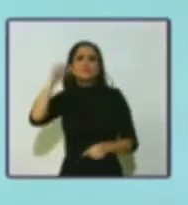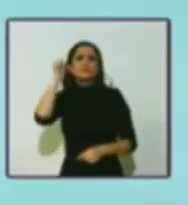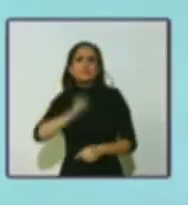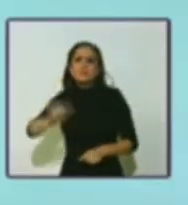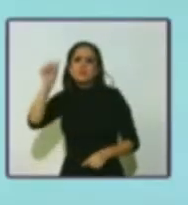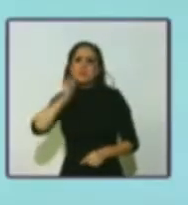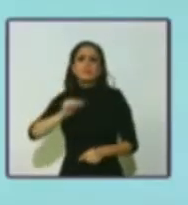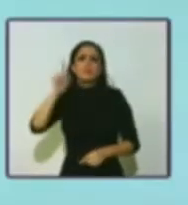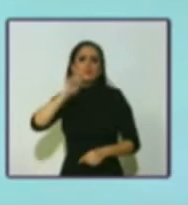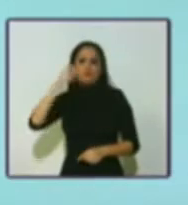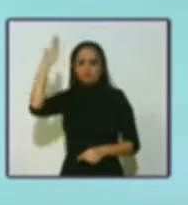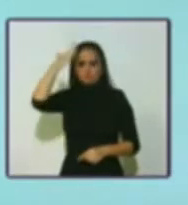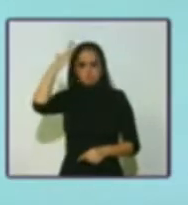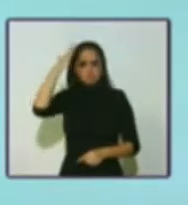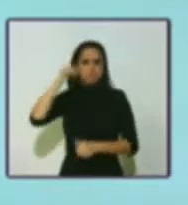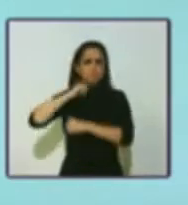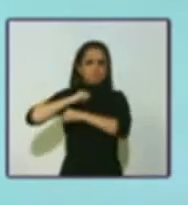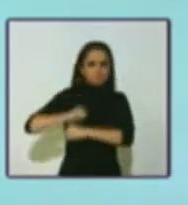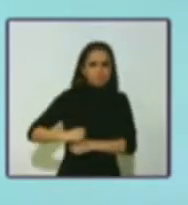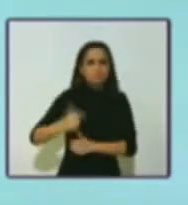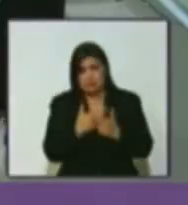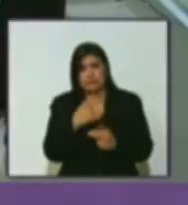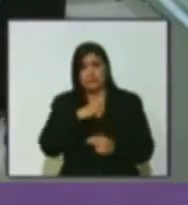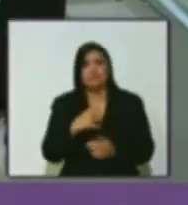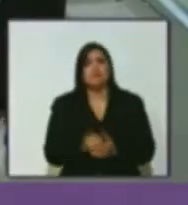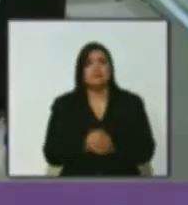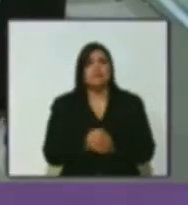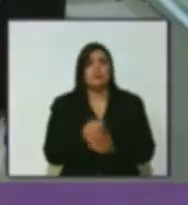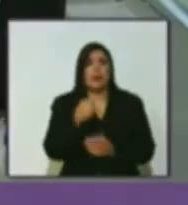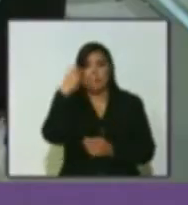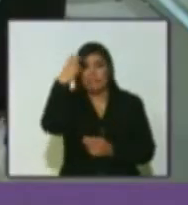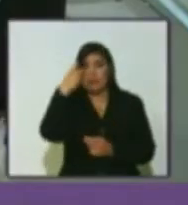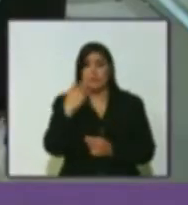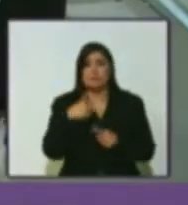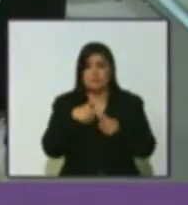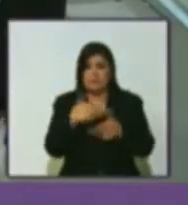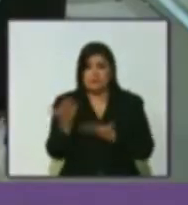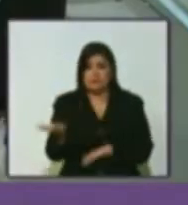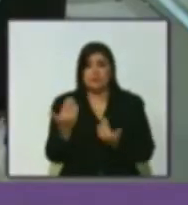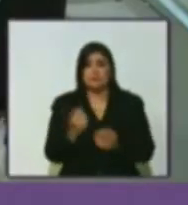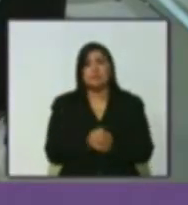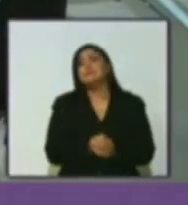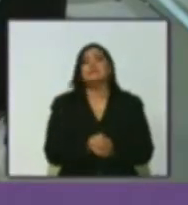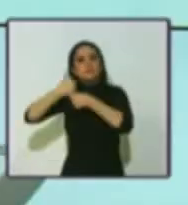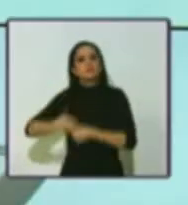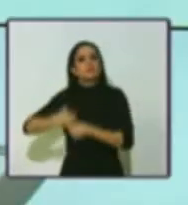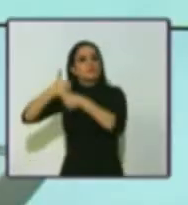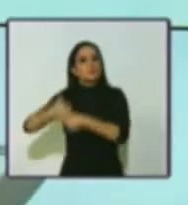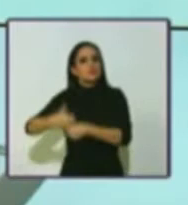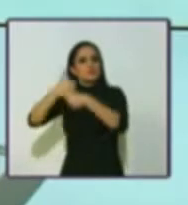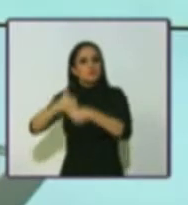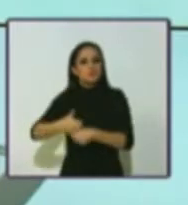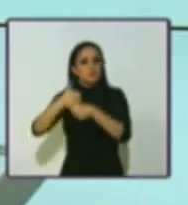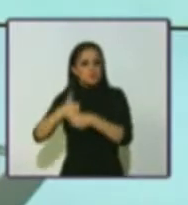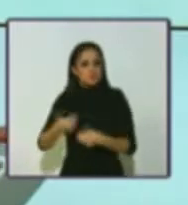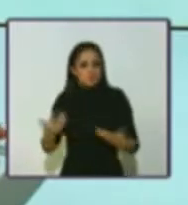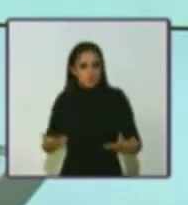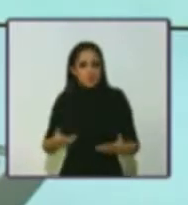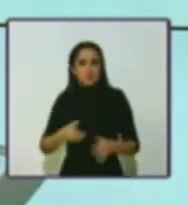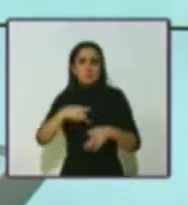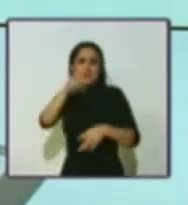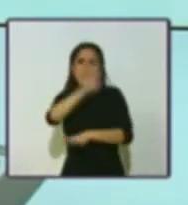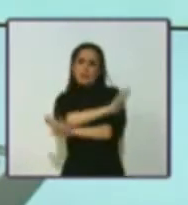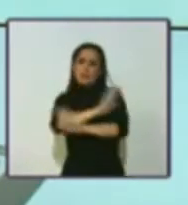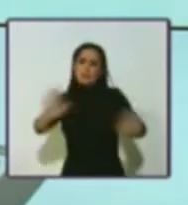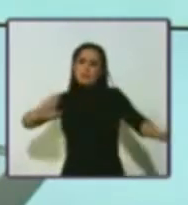México, es dificilísimo poder poner en una tasa general, ¿no? Nos dimos